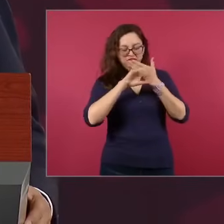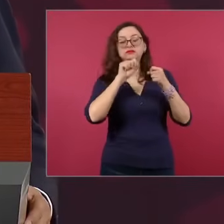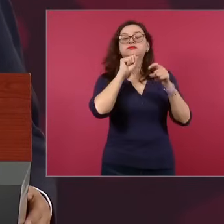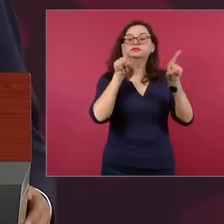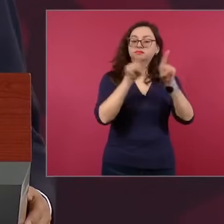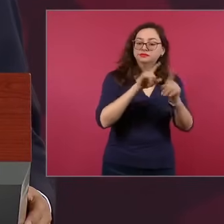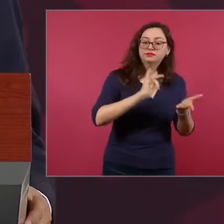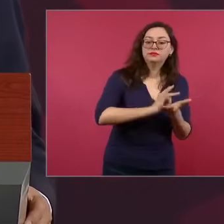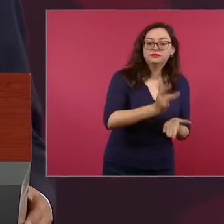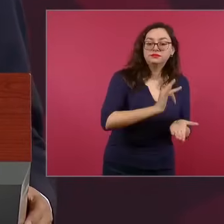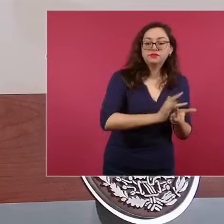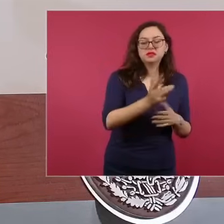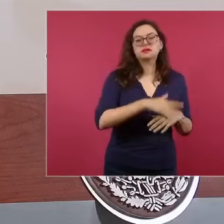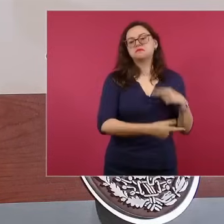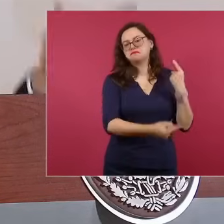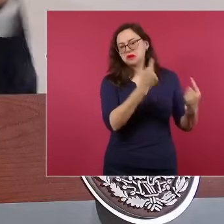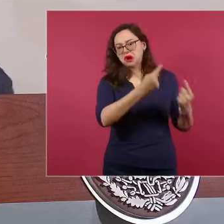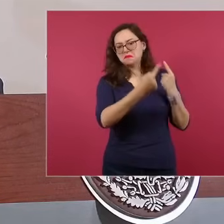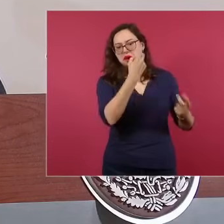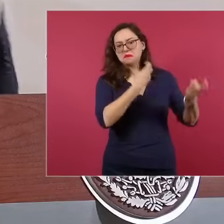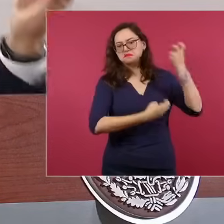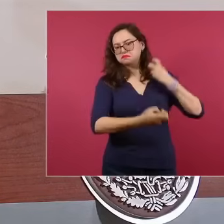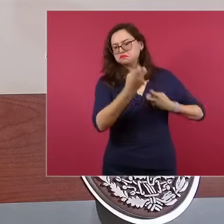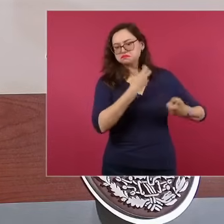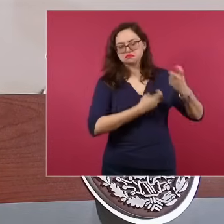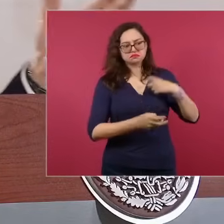porque no pasan de insultos y